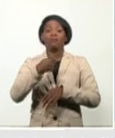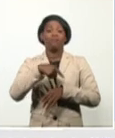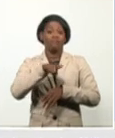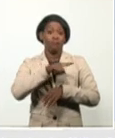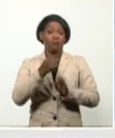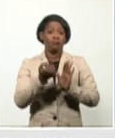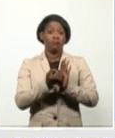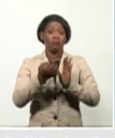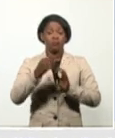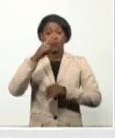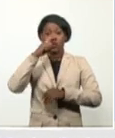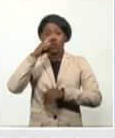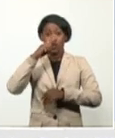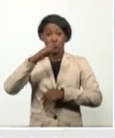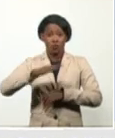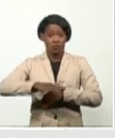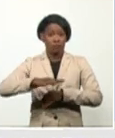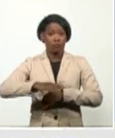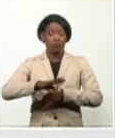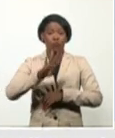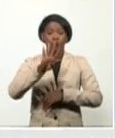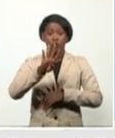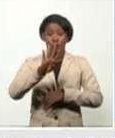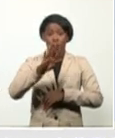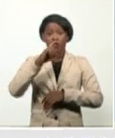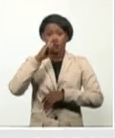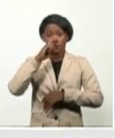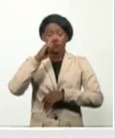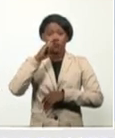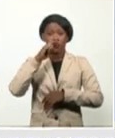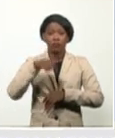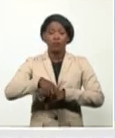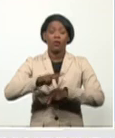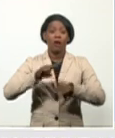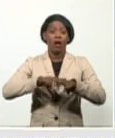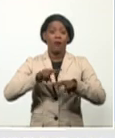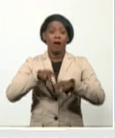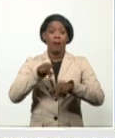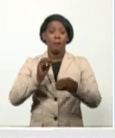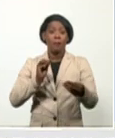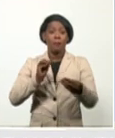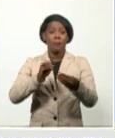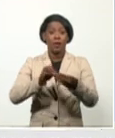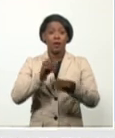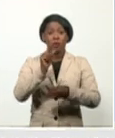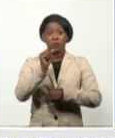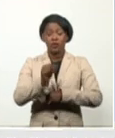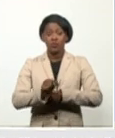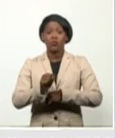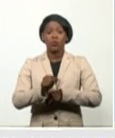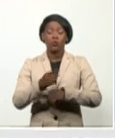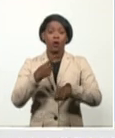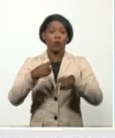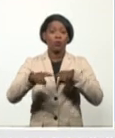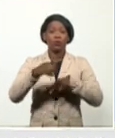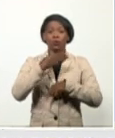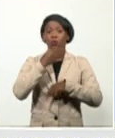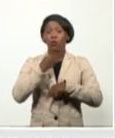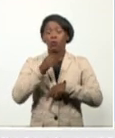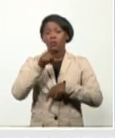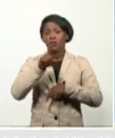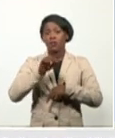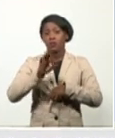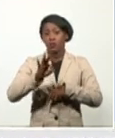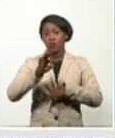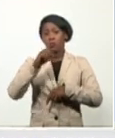de 4 años de aquí de La Habana, contacto de caso positivo, y un joven de 18 años de La